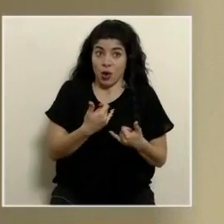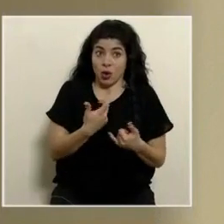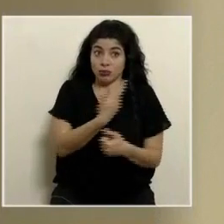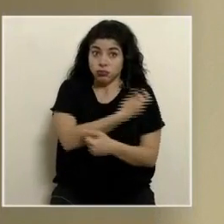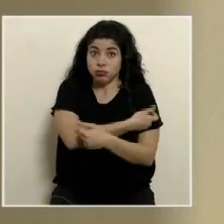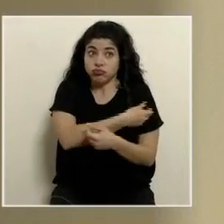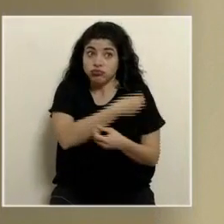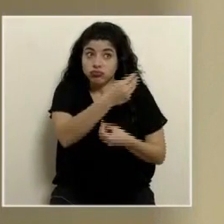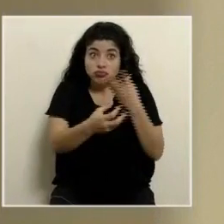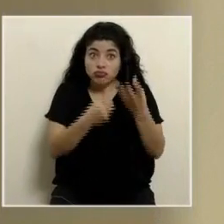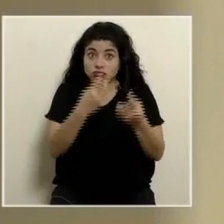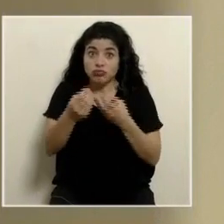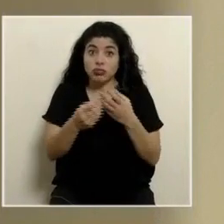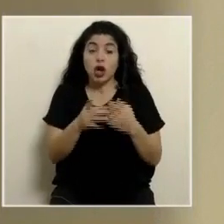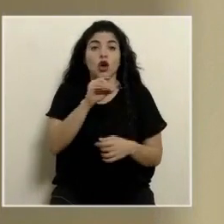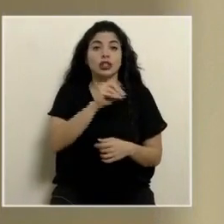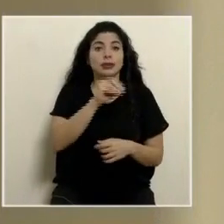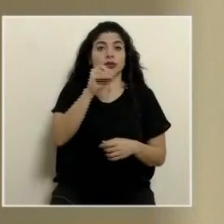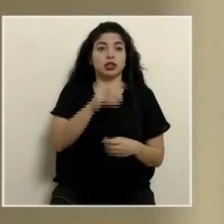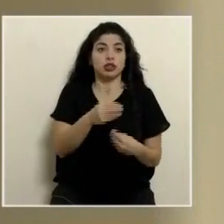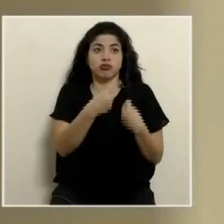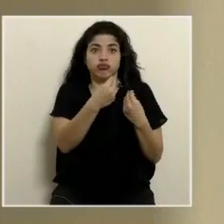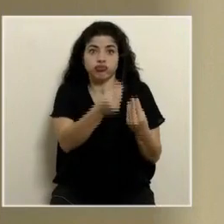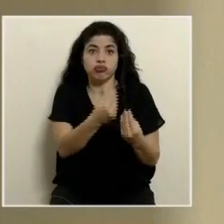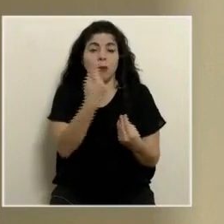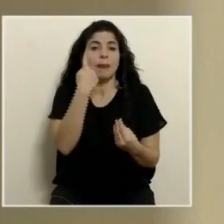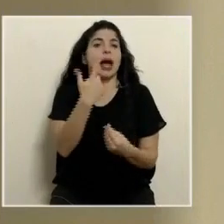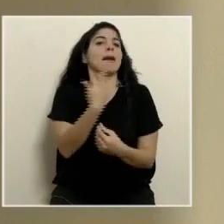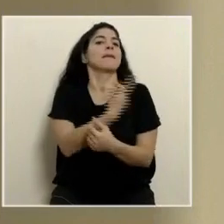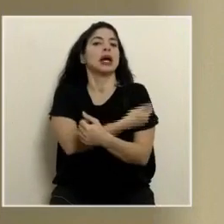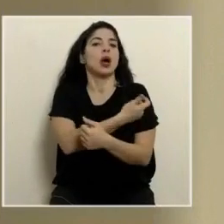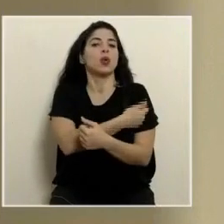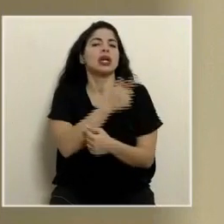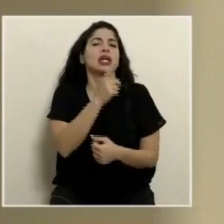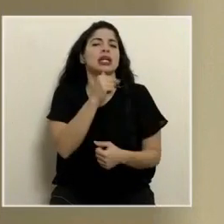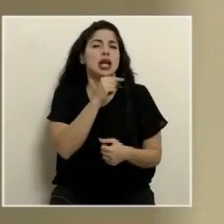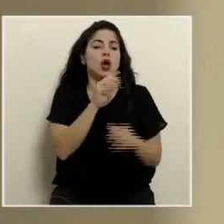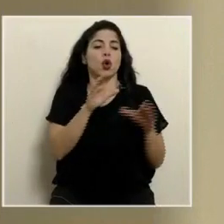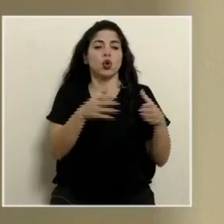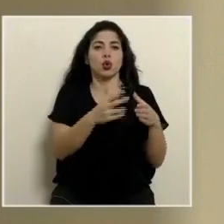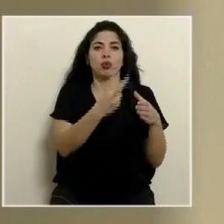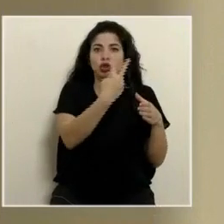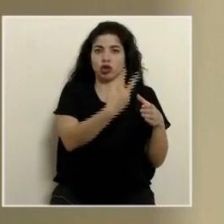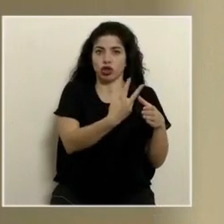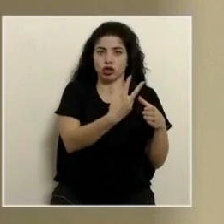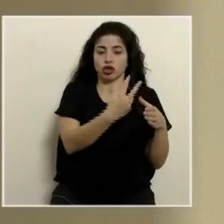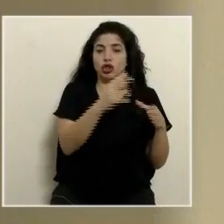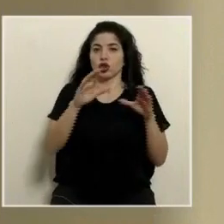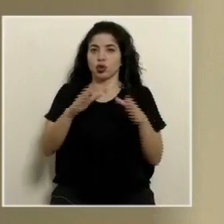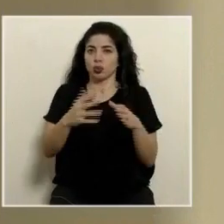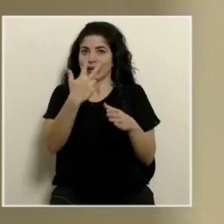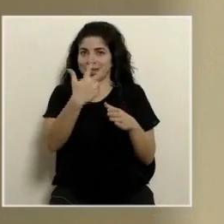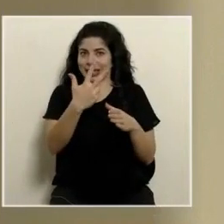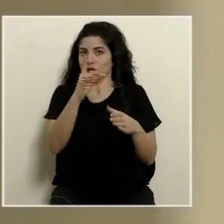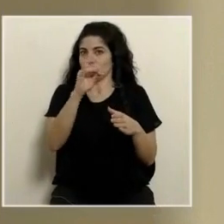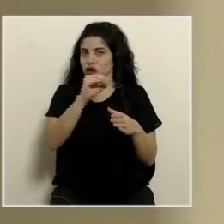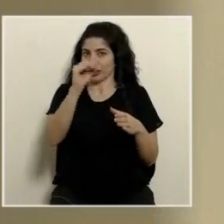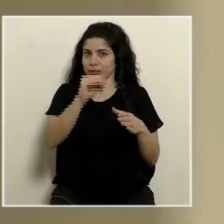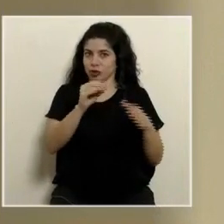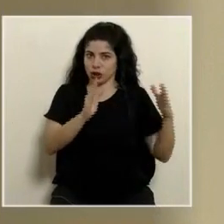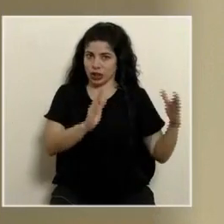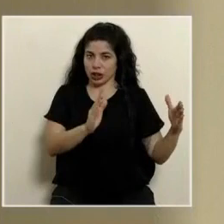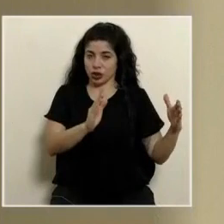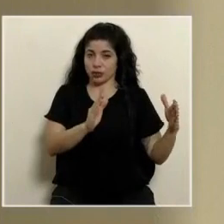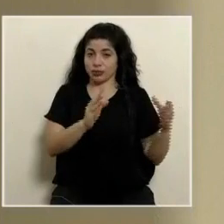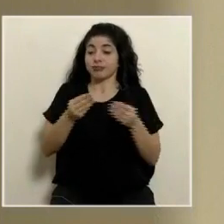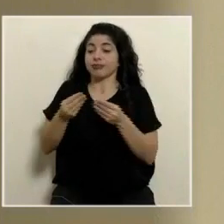los servicios de salud serán destinadas para vacunar al grupo 2 y 3. así como los